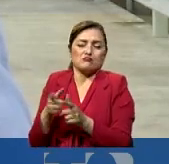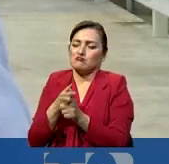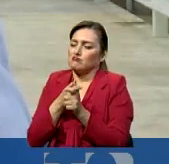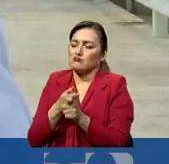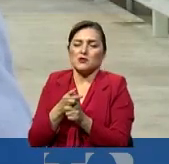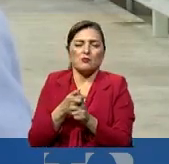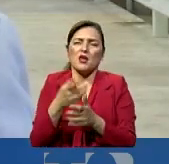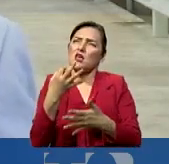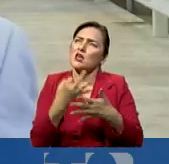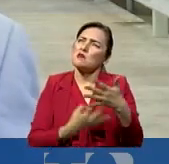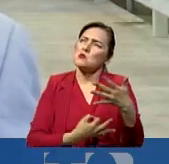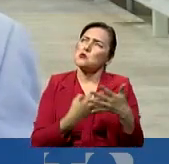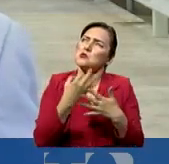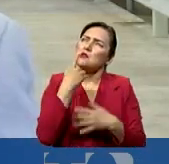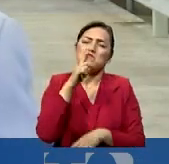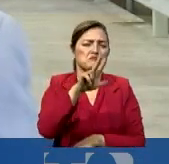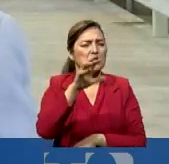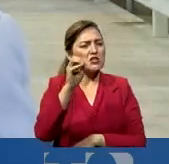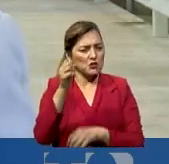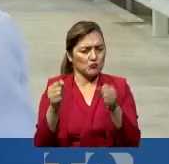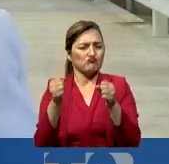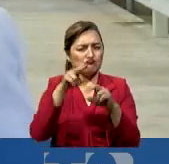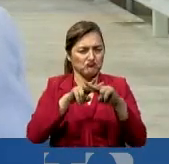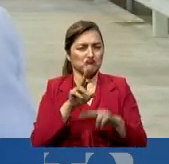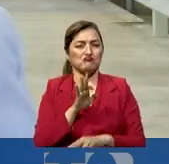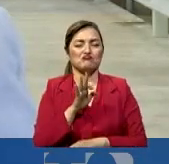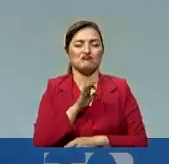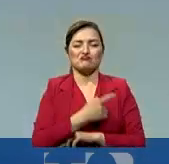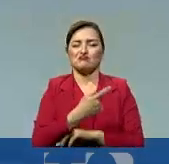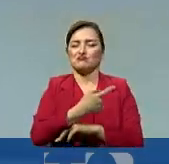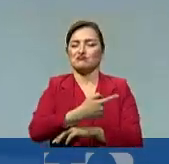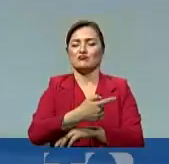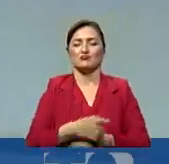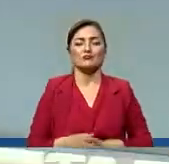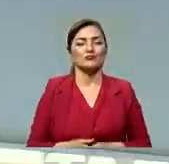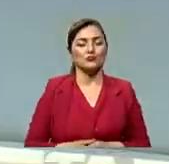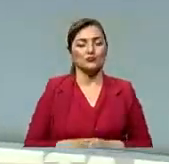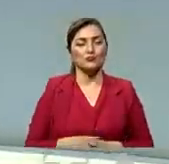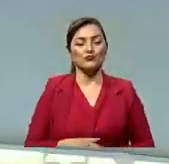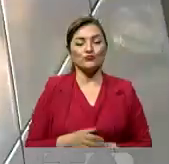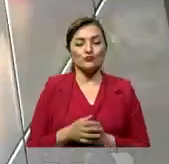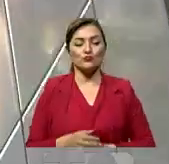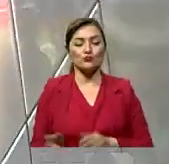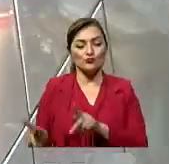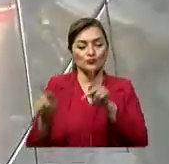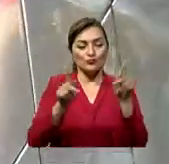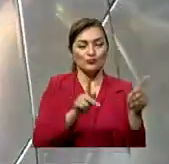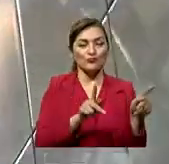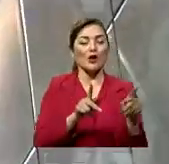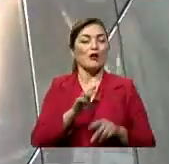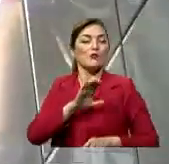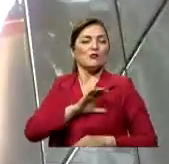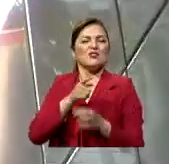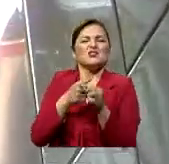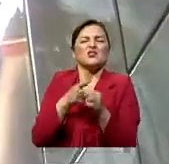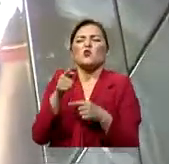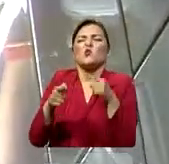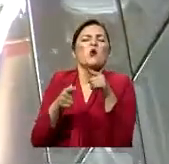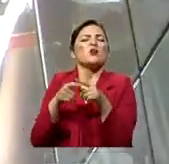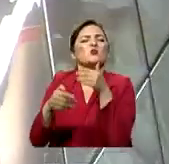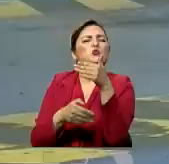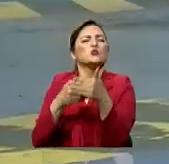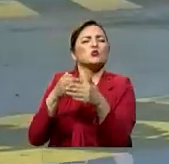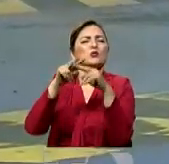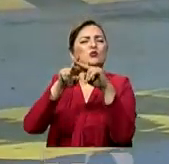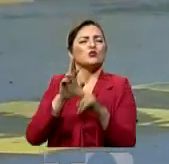inmediata y esto nos permitiría llegar a 300 vehículos diarios para la atención. Se tiene previsto que el Cabildo de Quito reanude el proceso